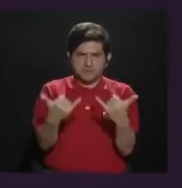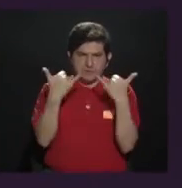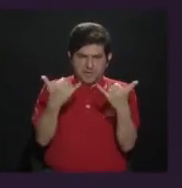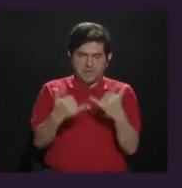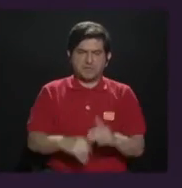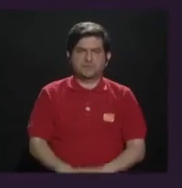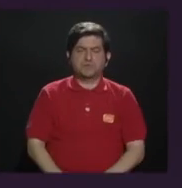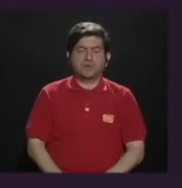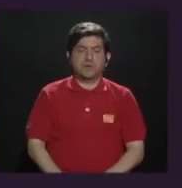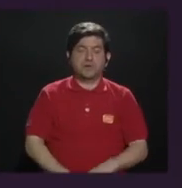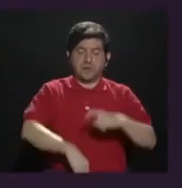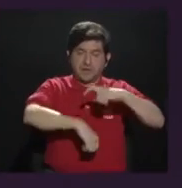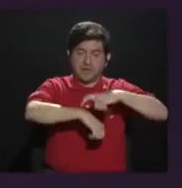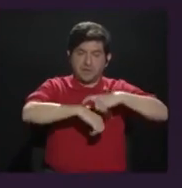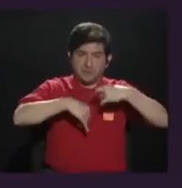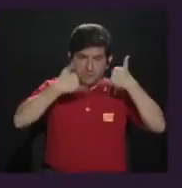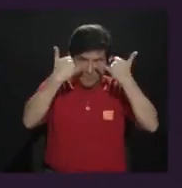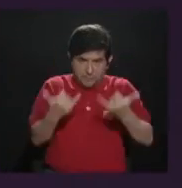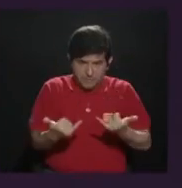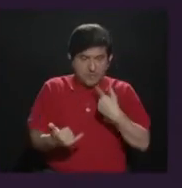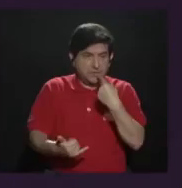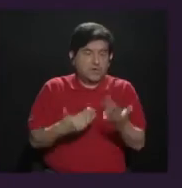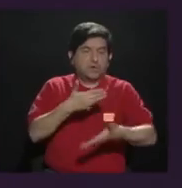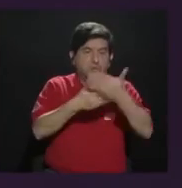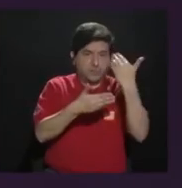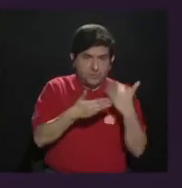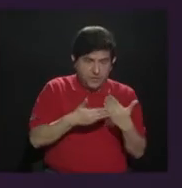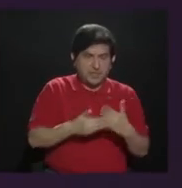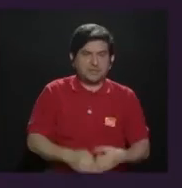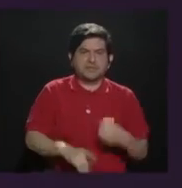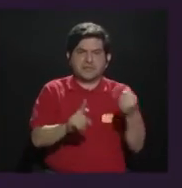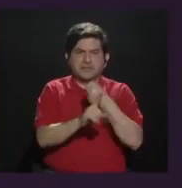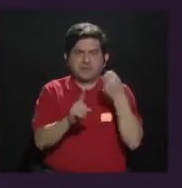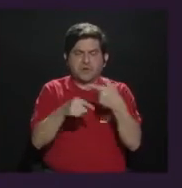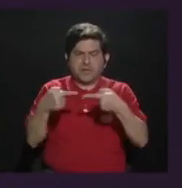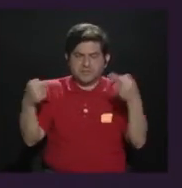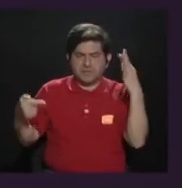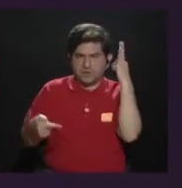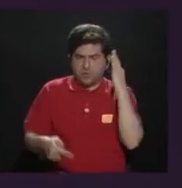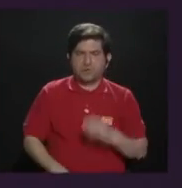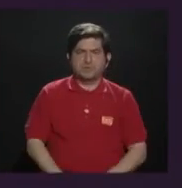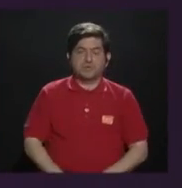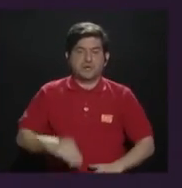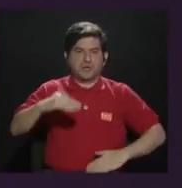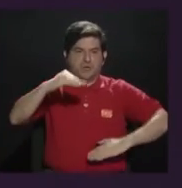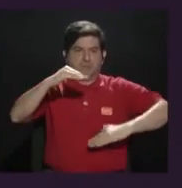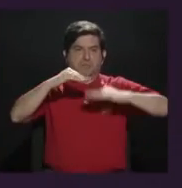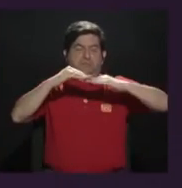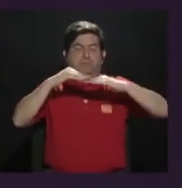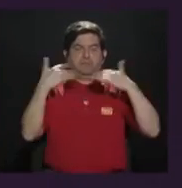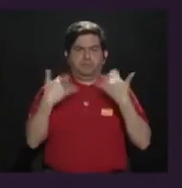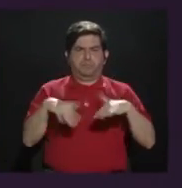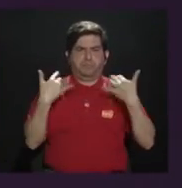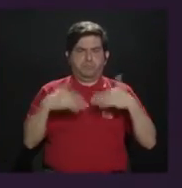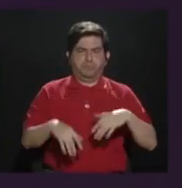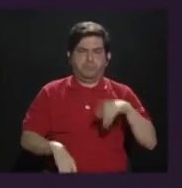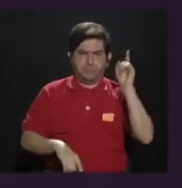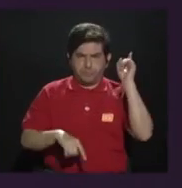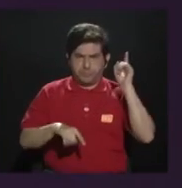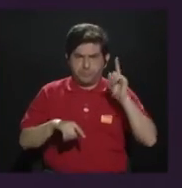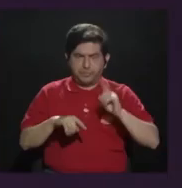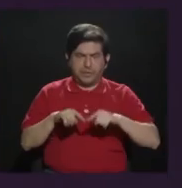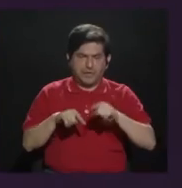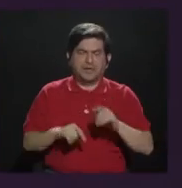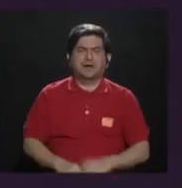a la coyuntura que estamos viviendo. Como te decía antes, la violencia contra las mujeres ha llegado a límites extremos, entonces la agenda